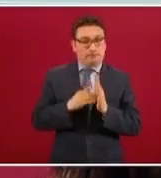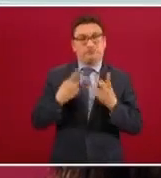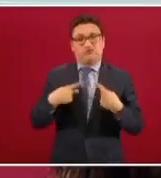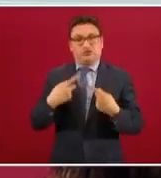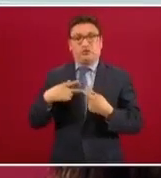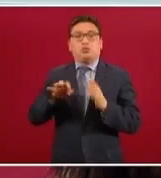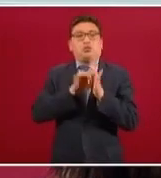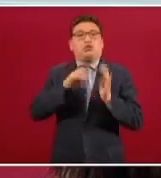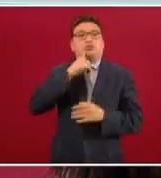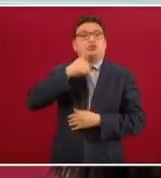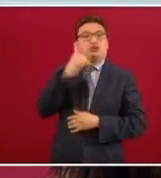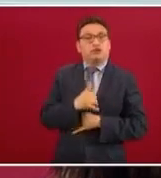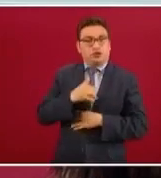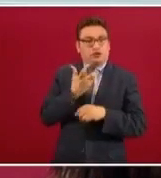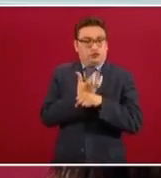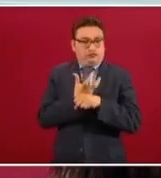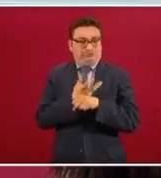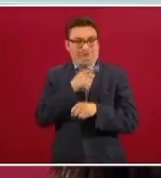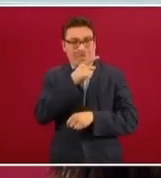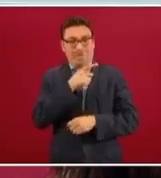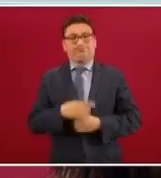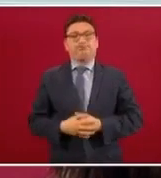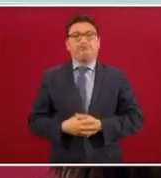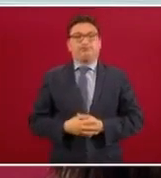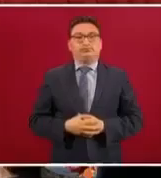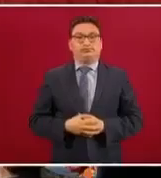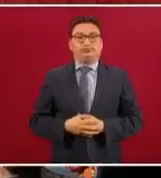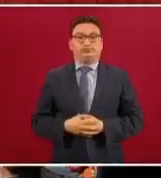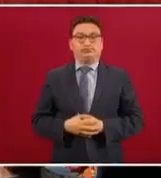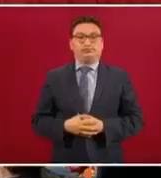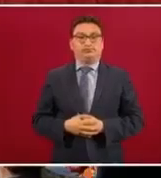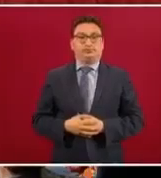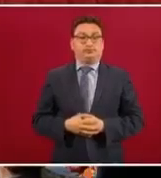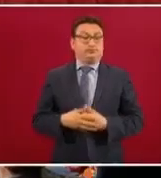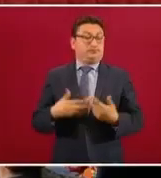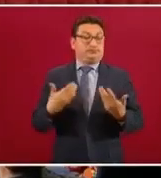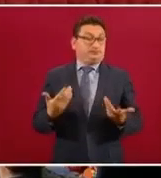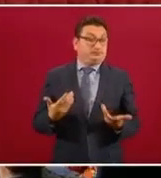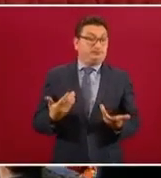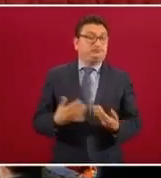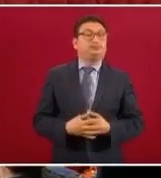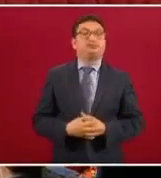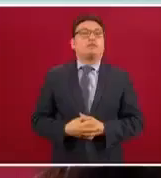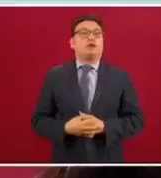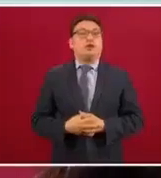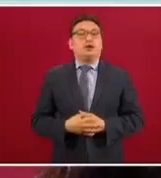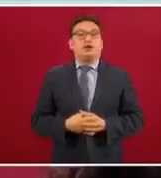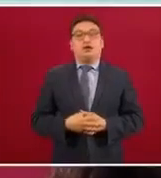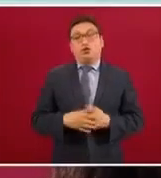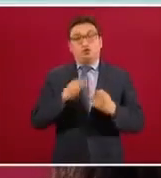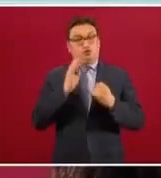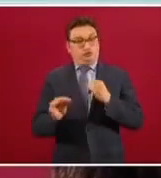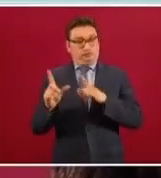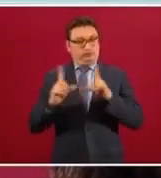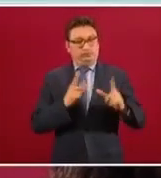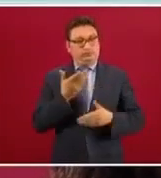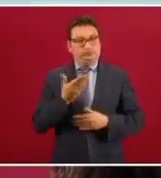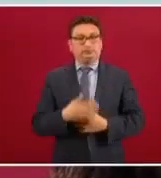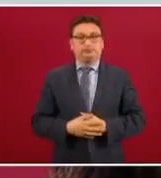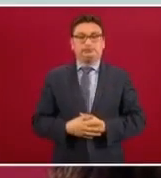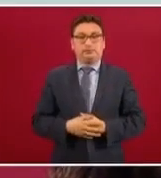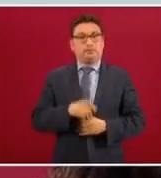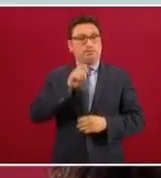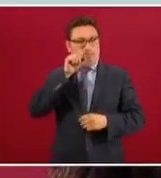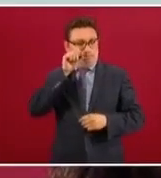situación de Italia, en la situación de Estados Unidos. ¿Sí? Entonces, la última es la